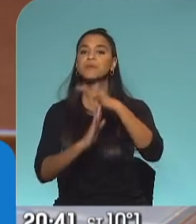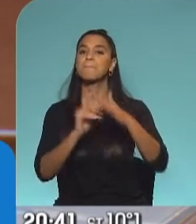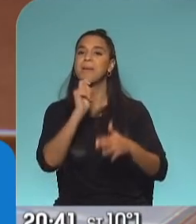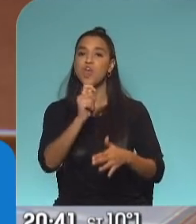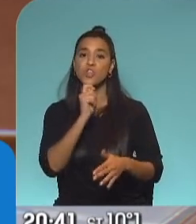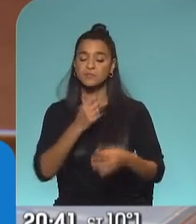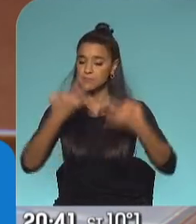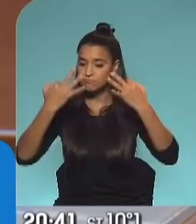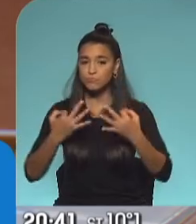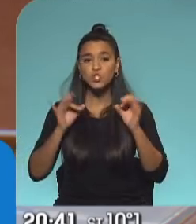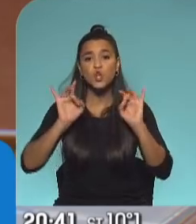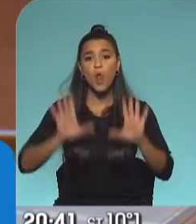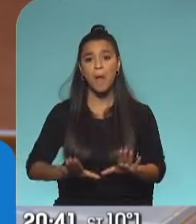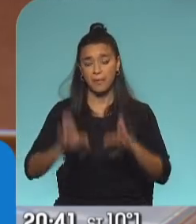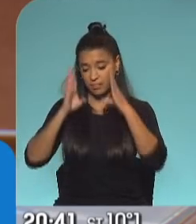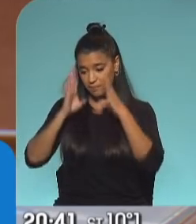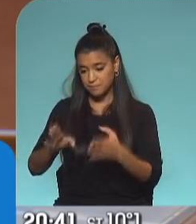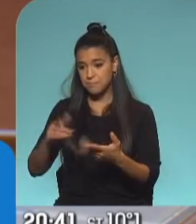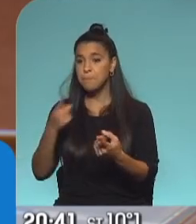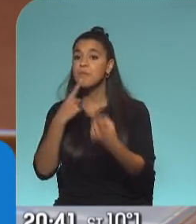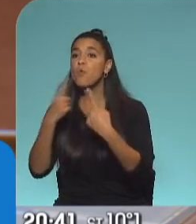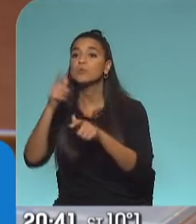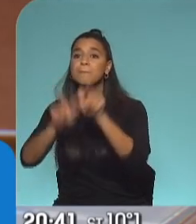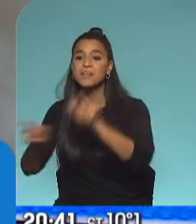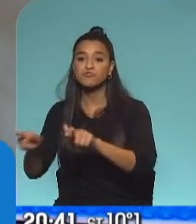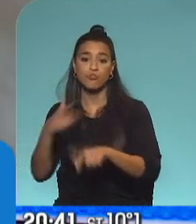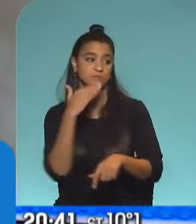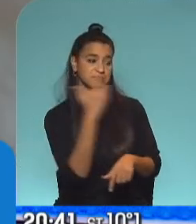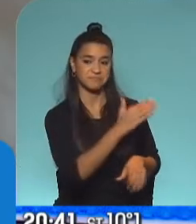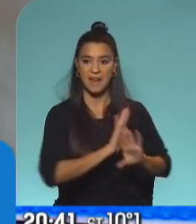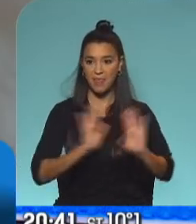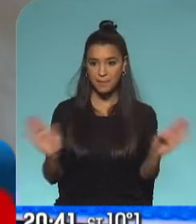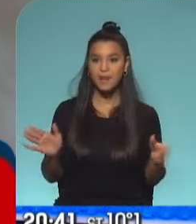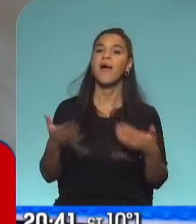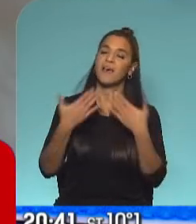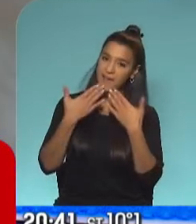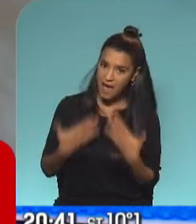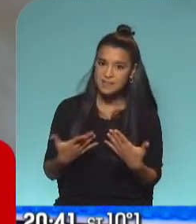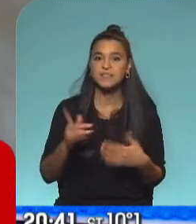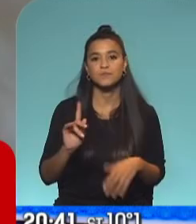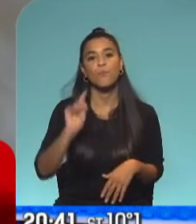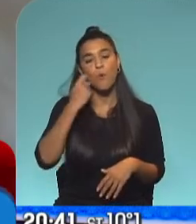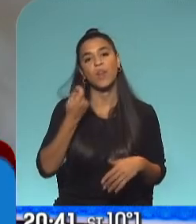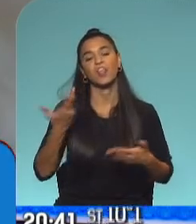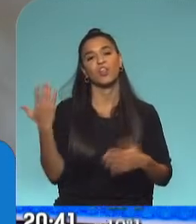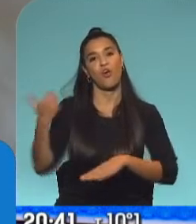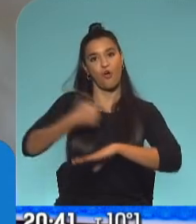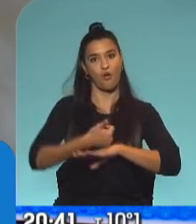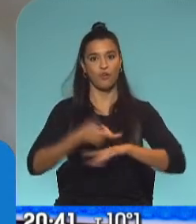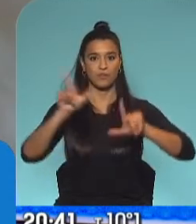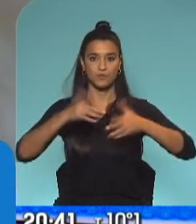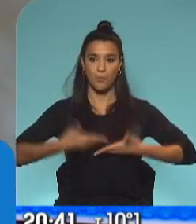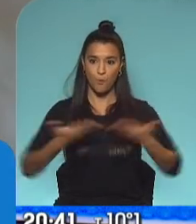correr simplemente para ir del lado de lo que pregunta la gente. Bueno, gracias. Es un gusto para mí estar en la televisión pública y, por